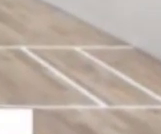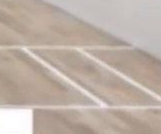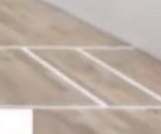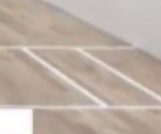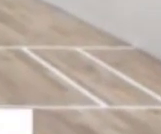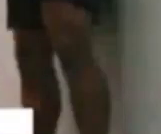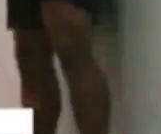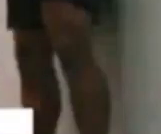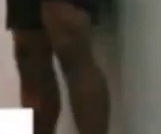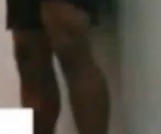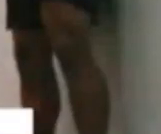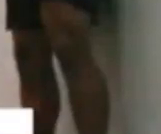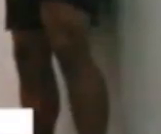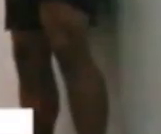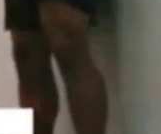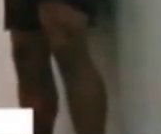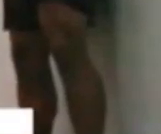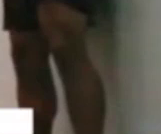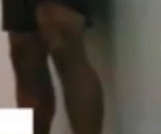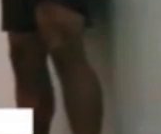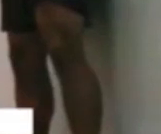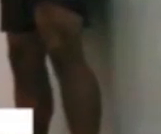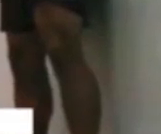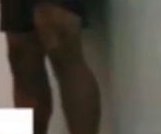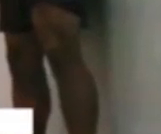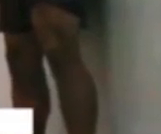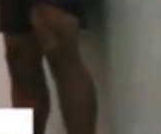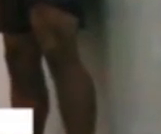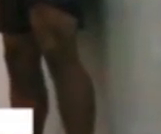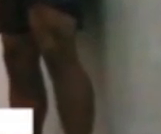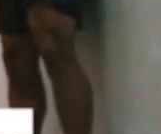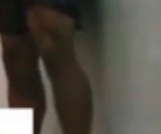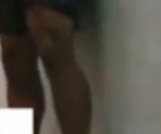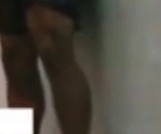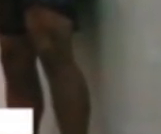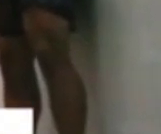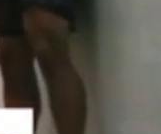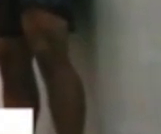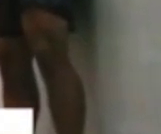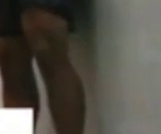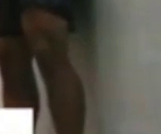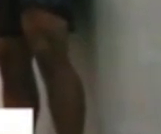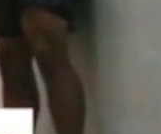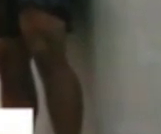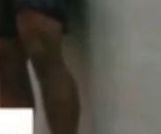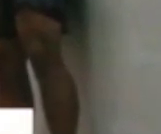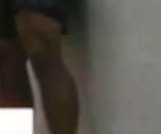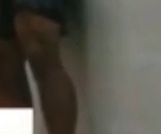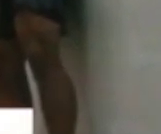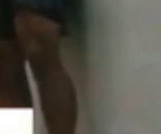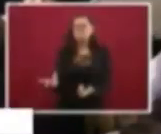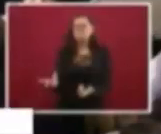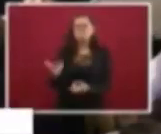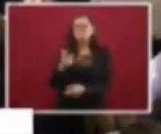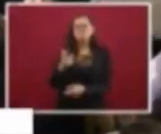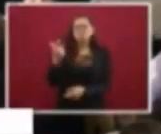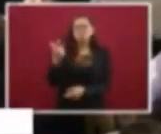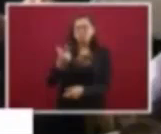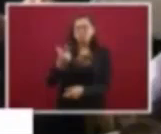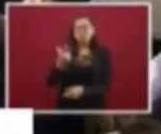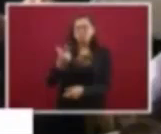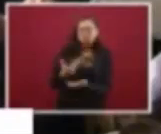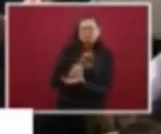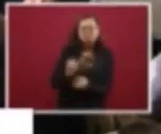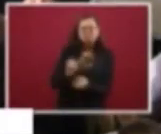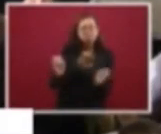esto le sumaría, Pepe, la presencia el día de hoy de Ana Gabriela Guevara en la conferencia mañanera con el presidente de la República, en